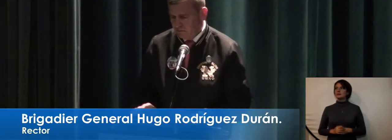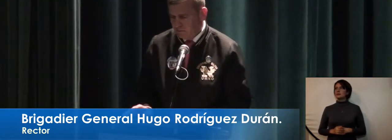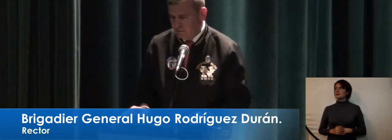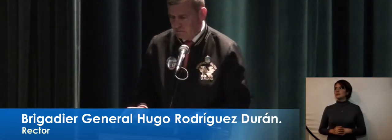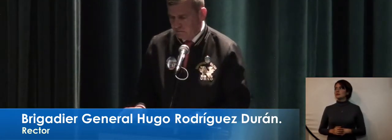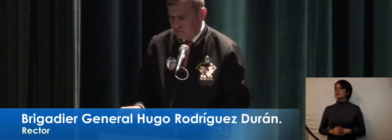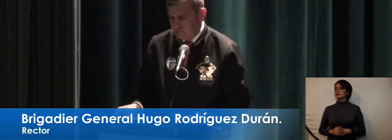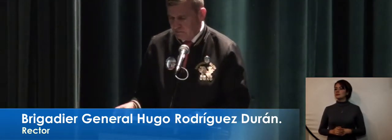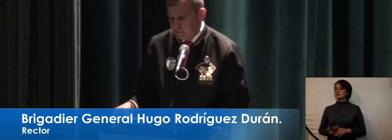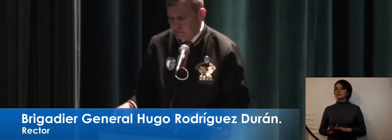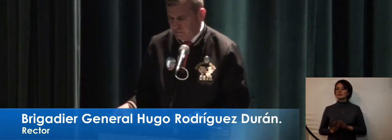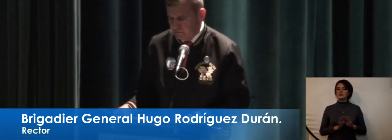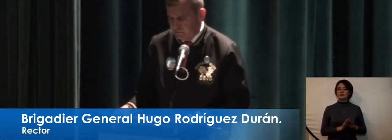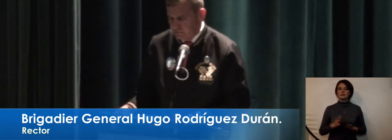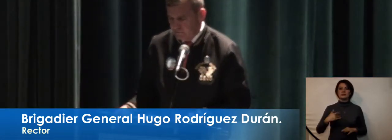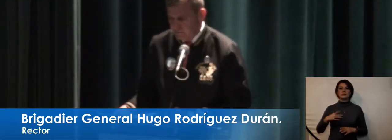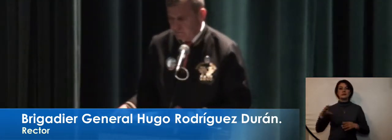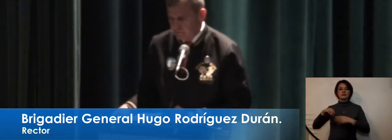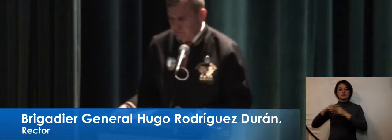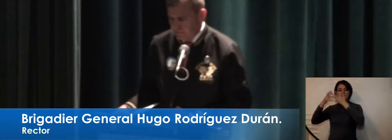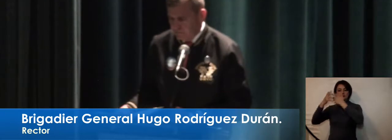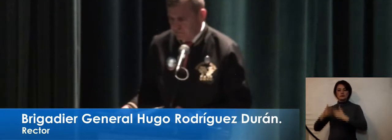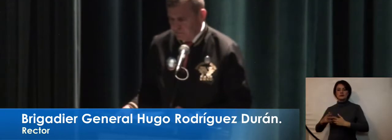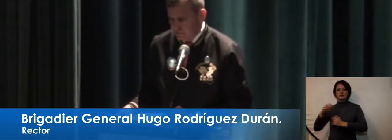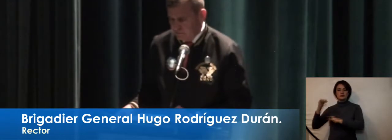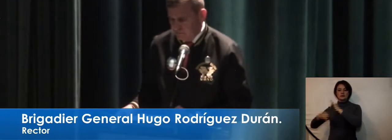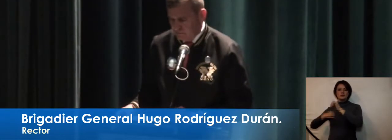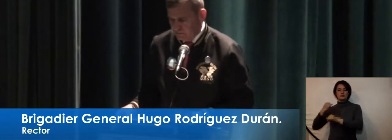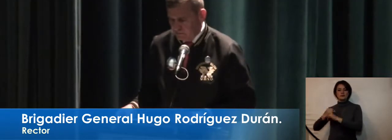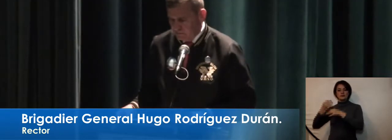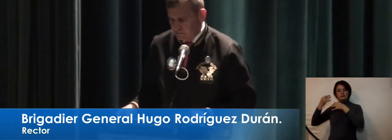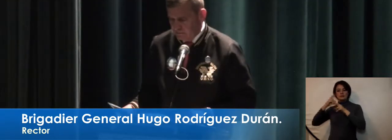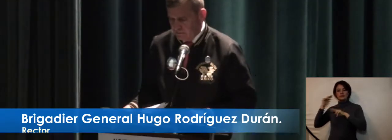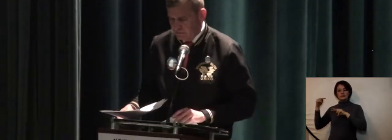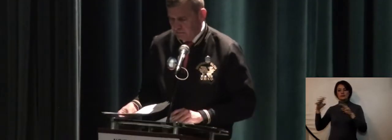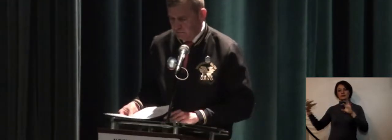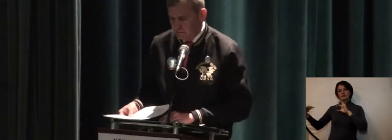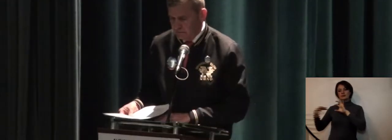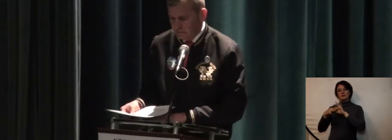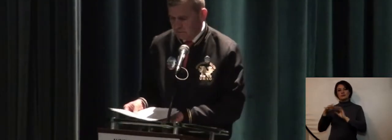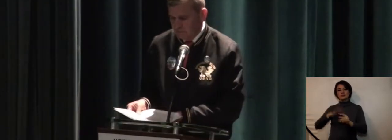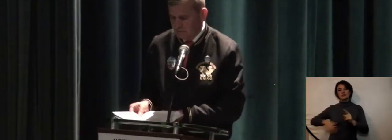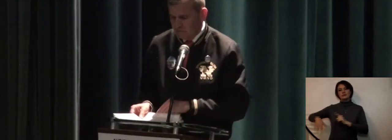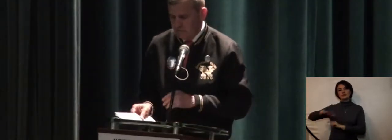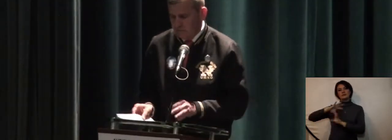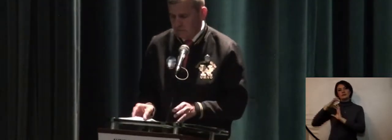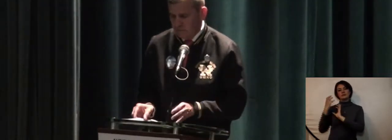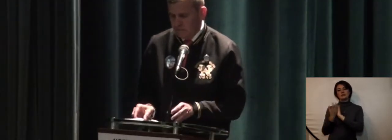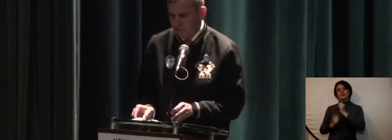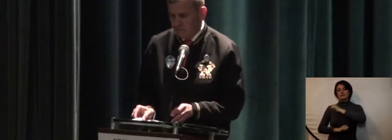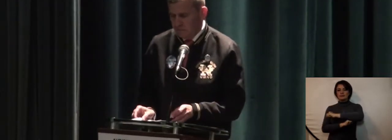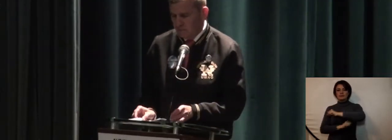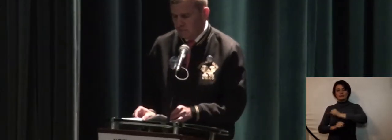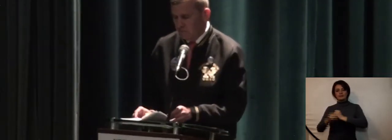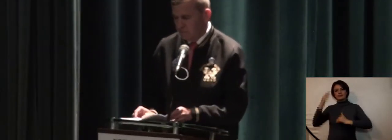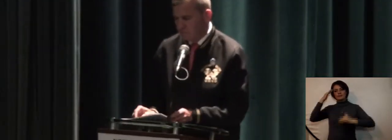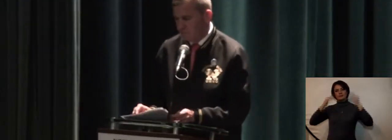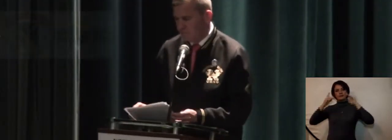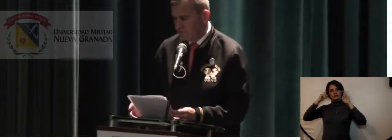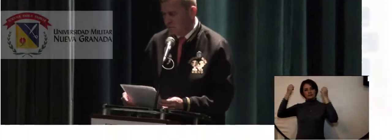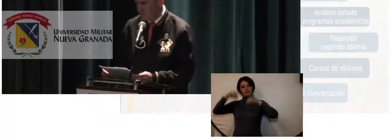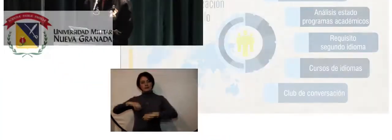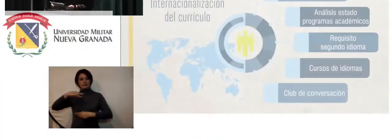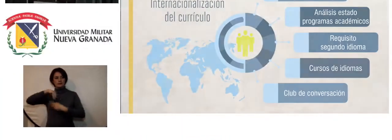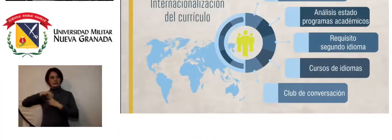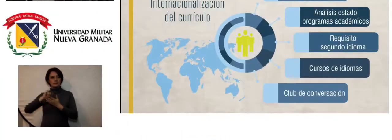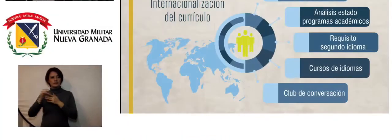como función sustantiva transversal la internacionalización permite la integración en un entorno global fortaleciendo competencias y capacidades